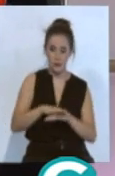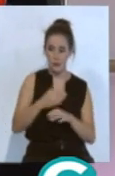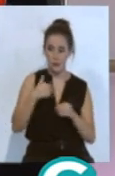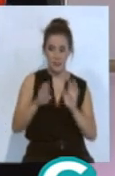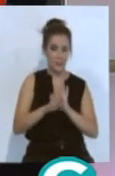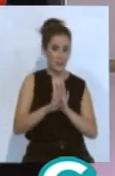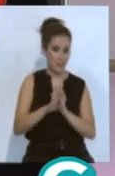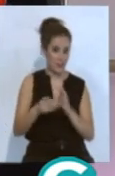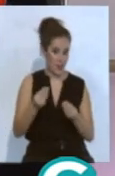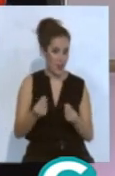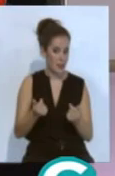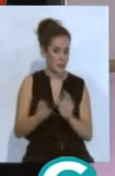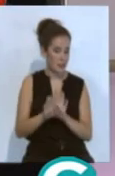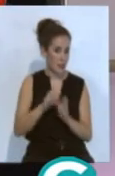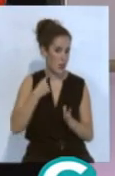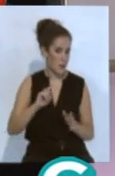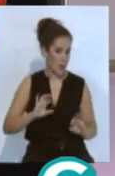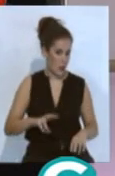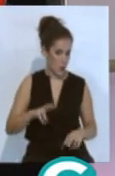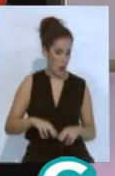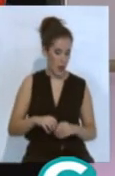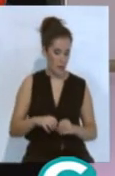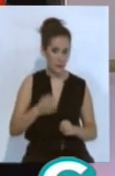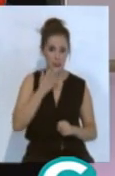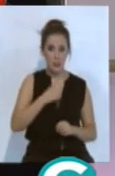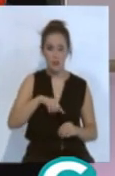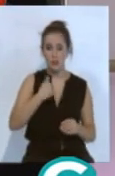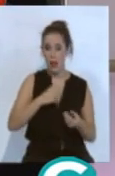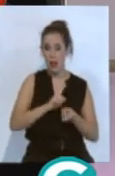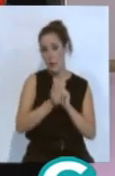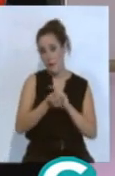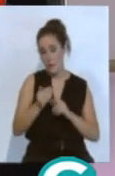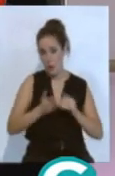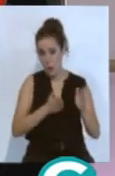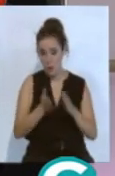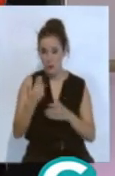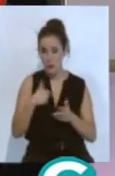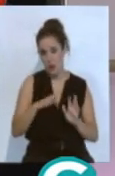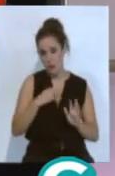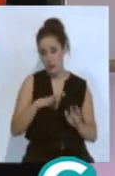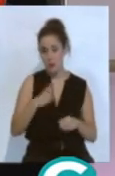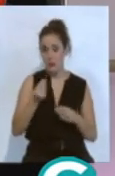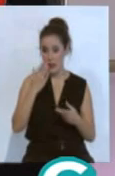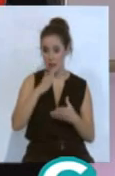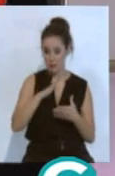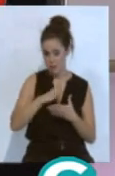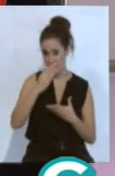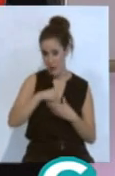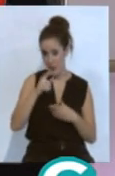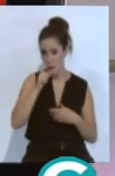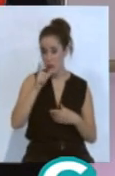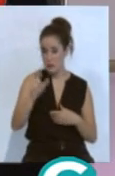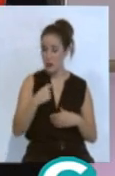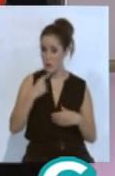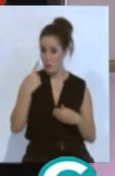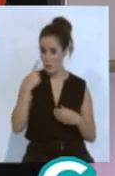sigue estando ahí eso. Eso no se va a perder nunca. Si nosotros ya cambiamos de rumbo, pues a lo mejor va a estar ahí porque es una persona muy grande del carnaval,